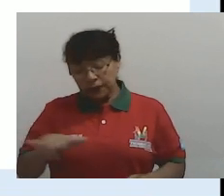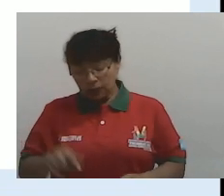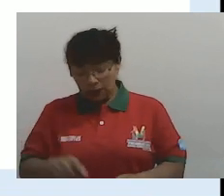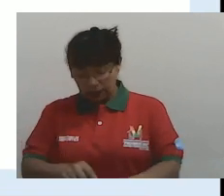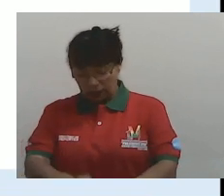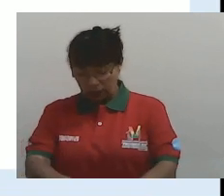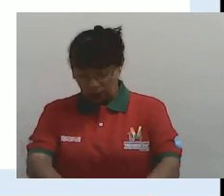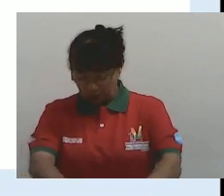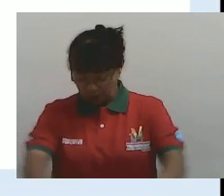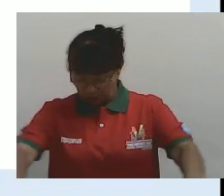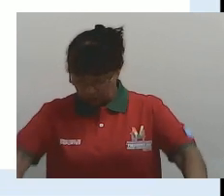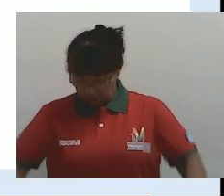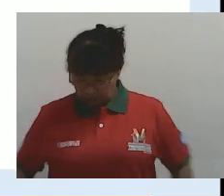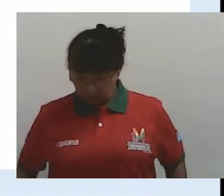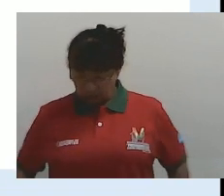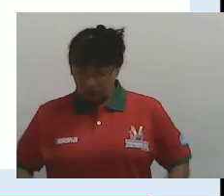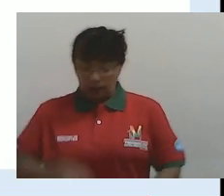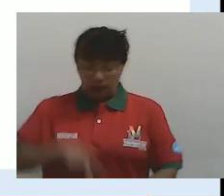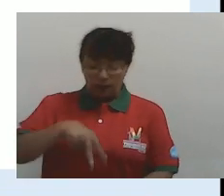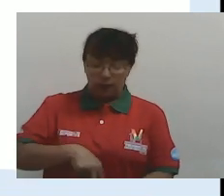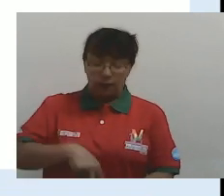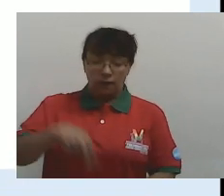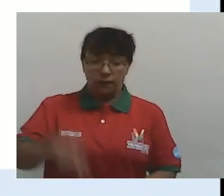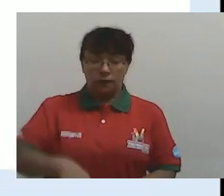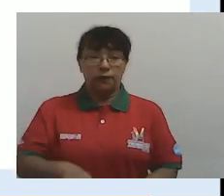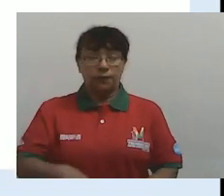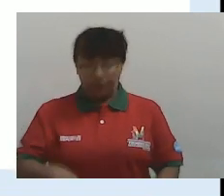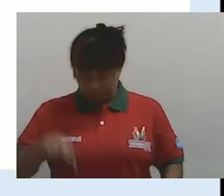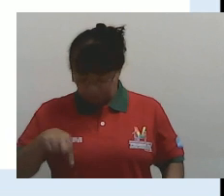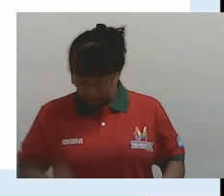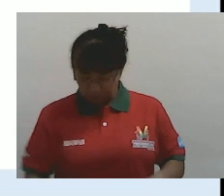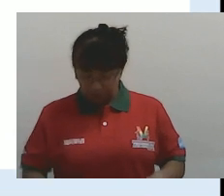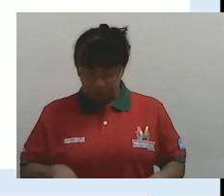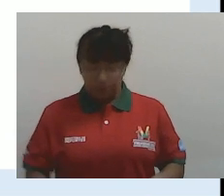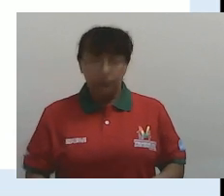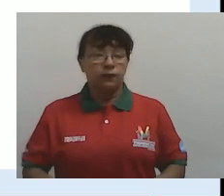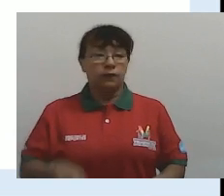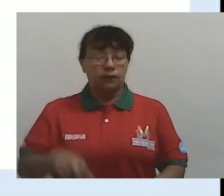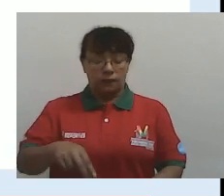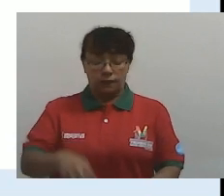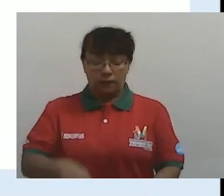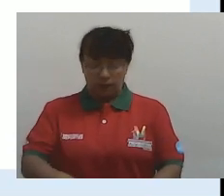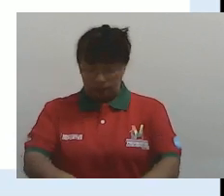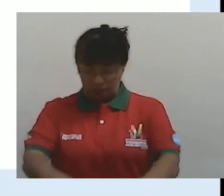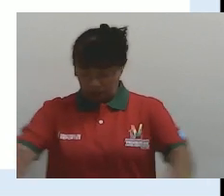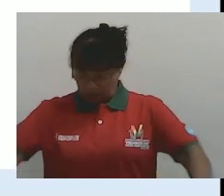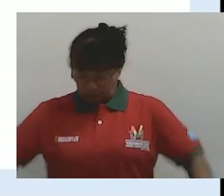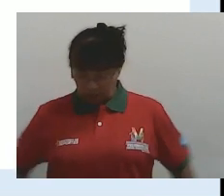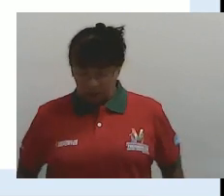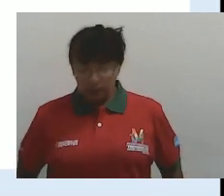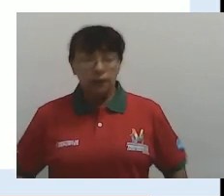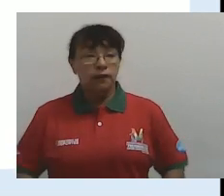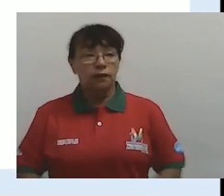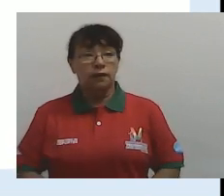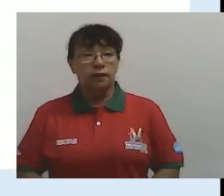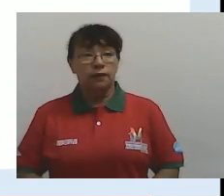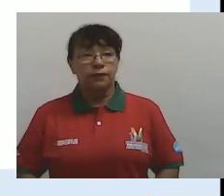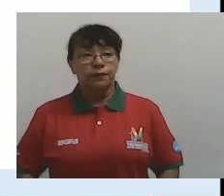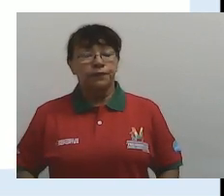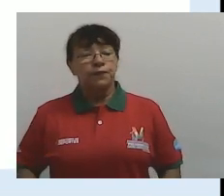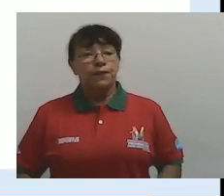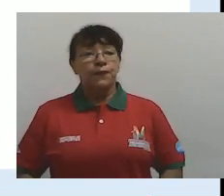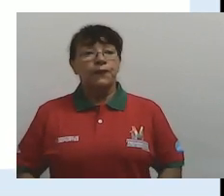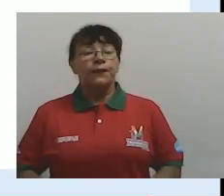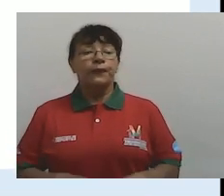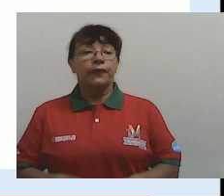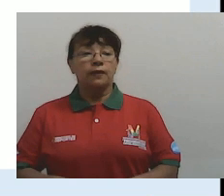ese salto. Voy a medir desde la punta del pie, del primer apoyo, hasta los talones o hasta la